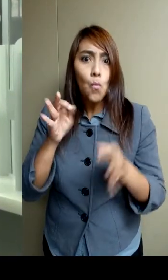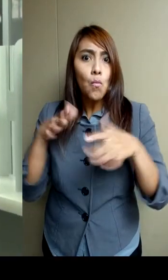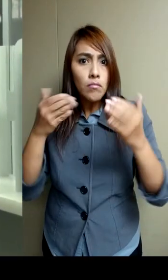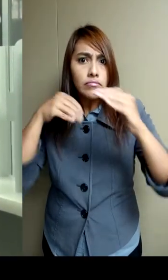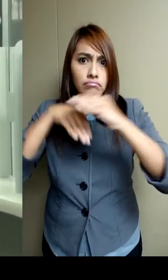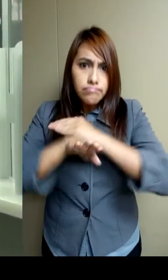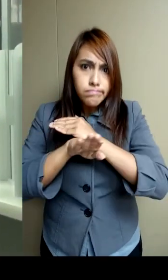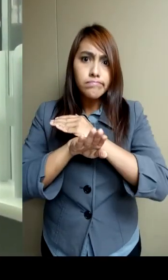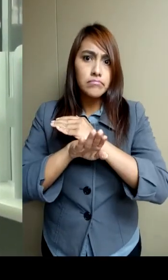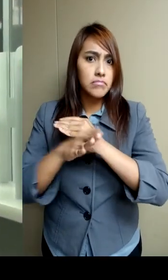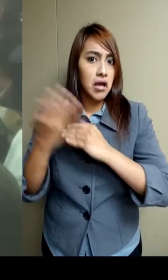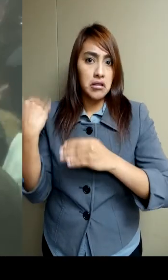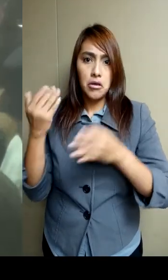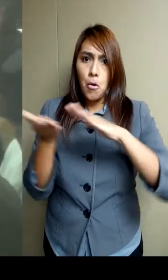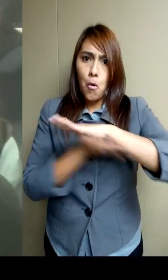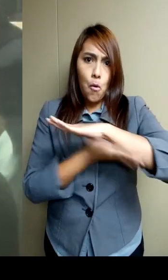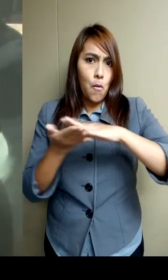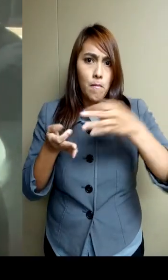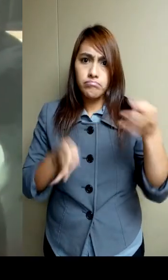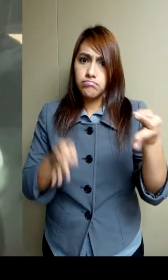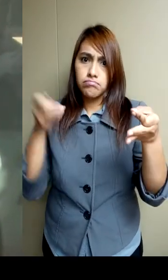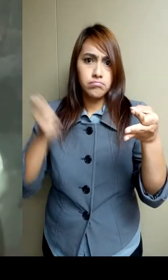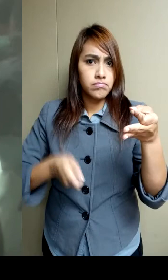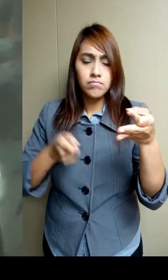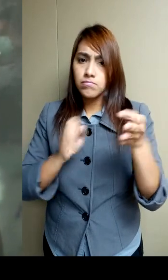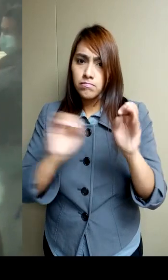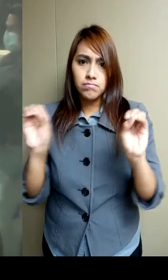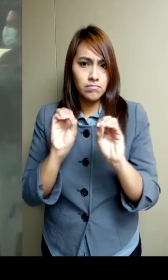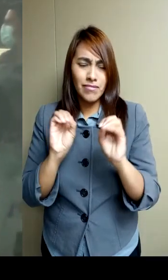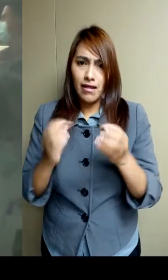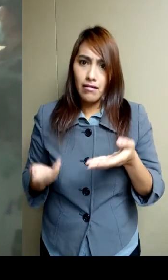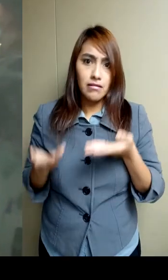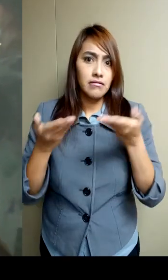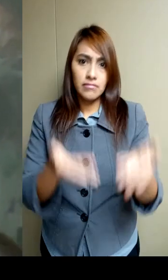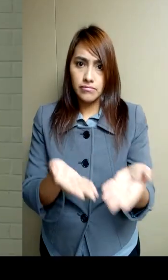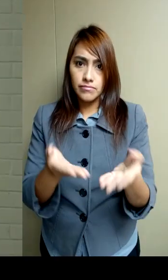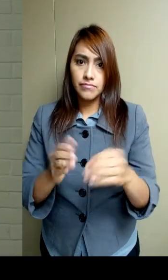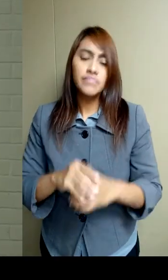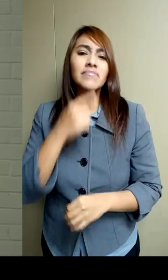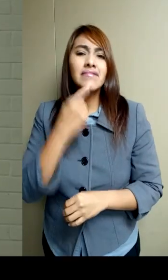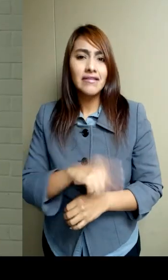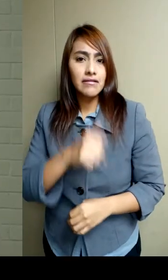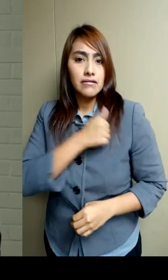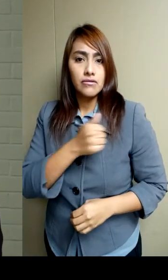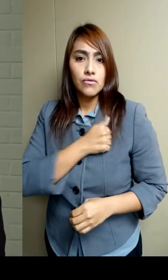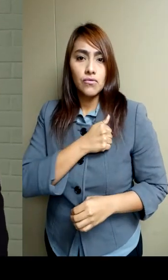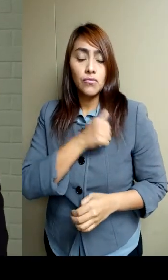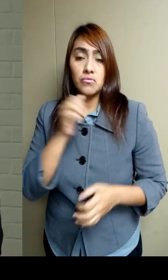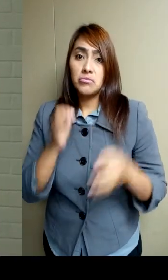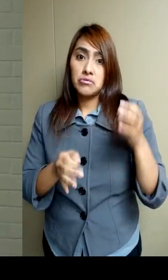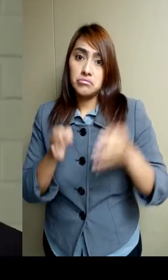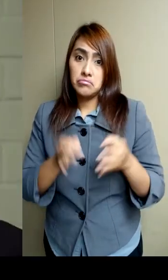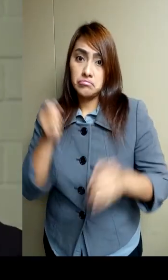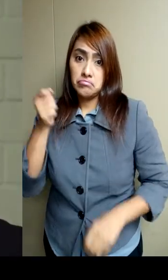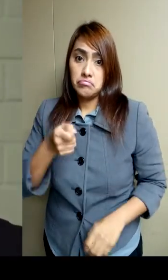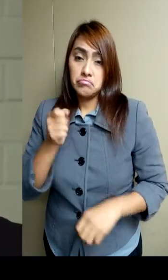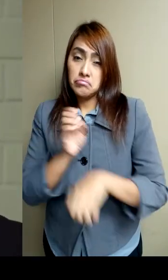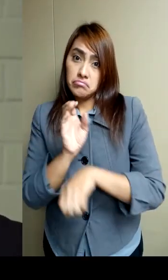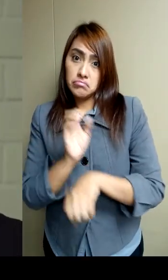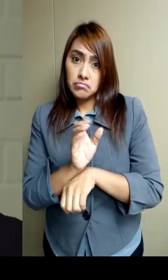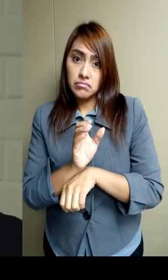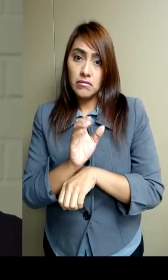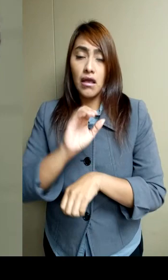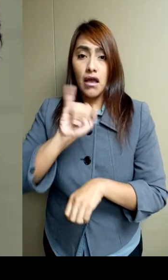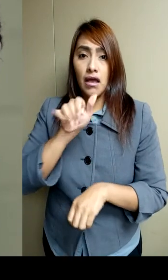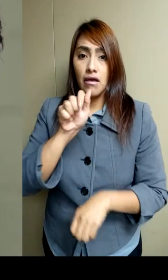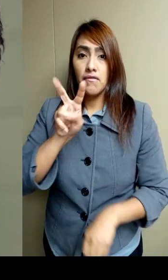realizar un allanamiento a esta cartera de estado y no entregar una copia de la orden judicial el asesor jurídico de la presidencia javier argueta